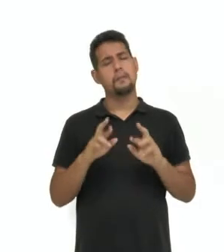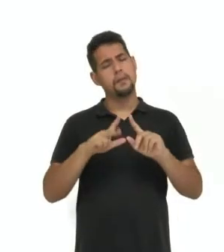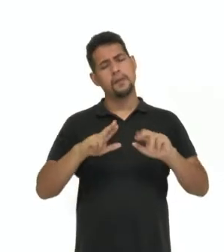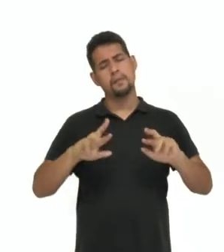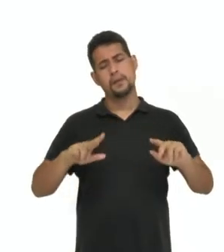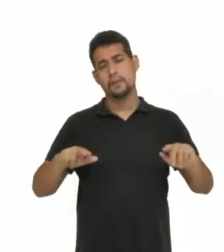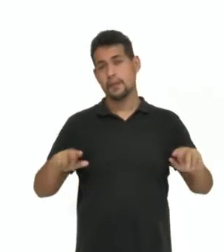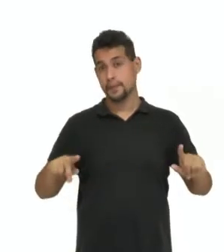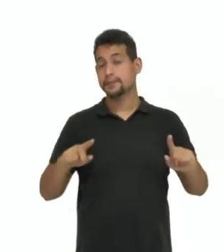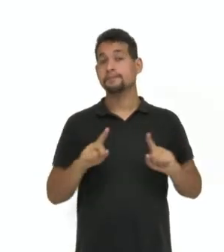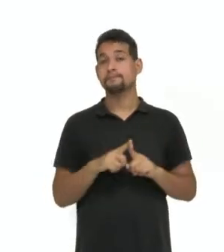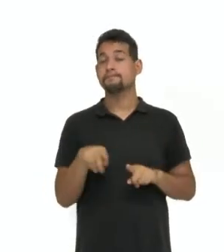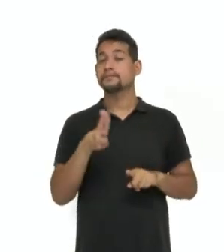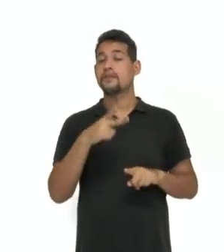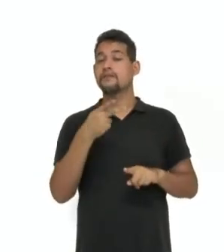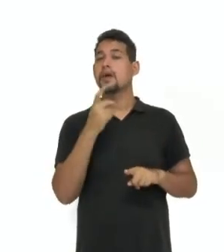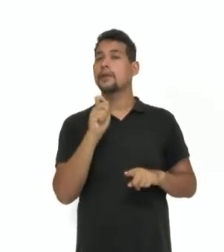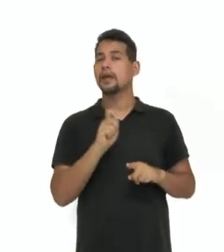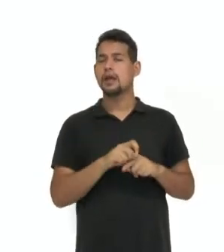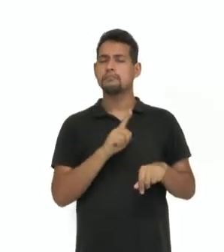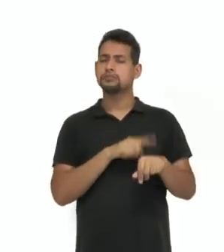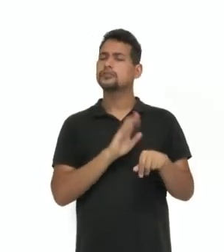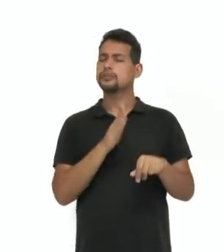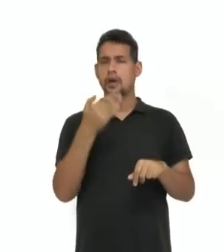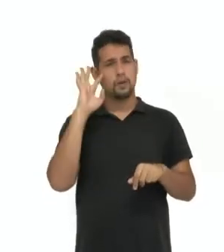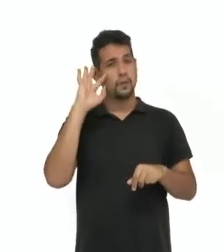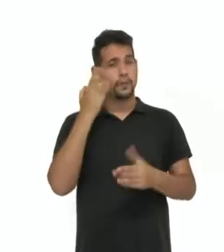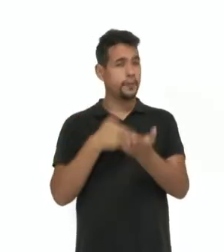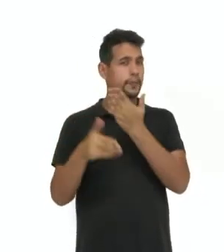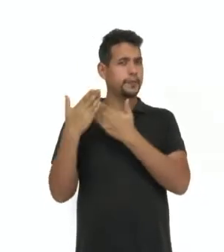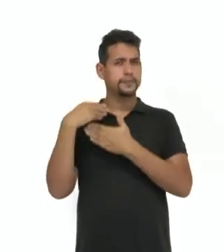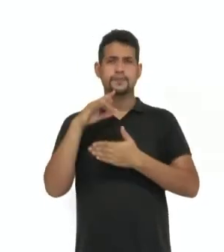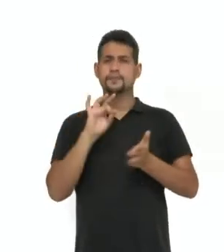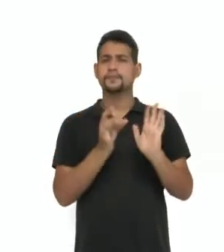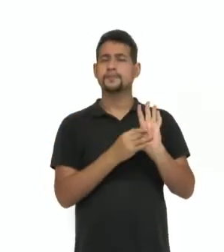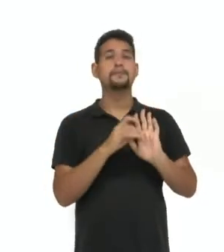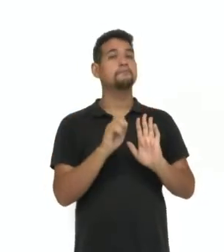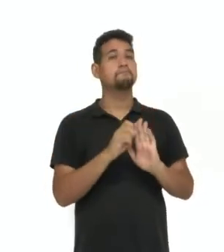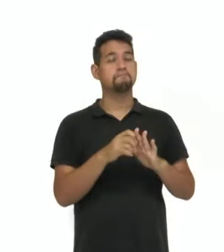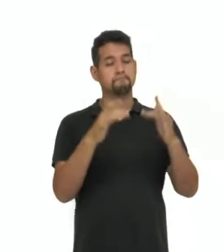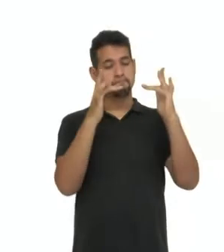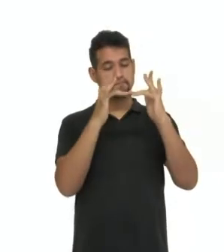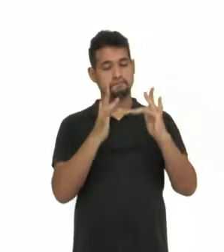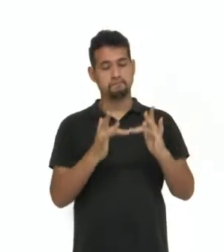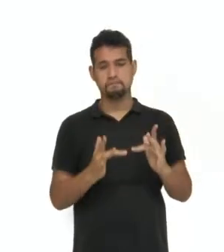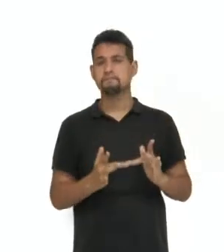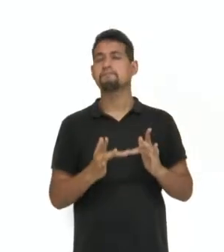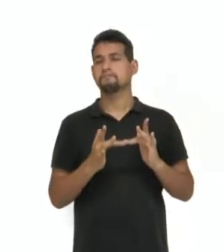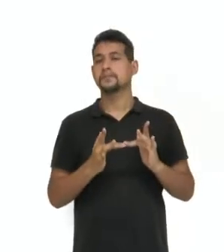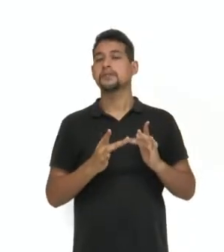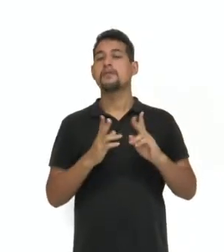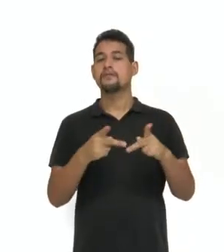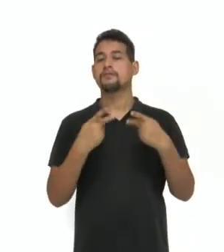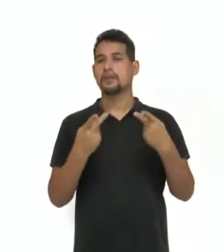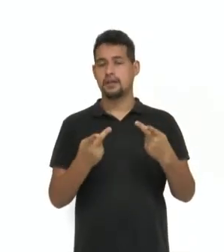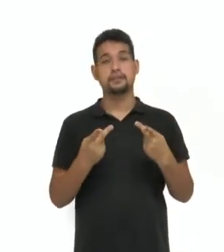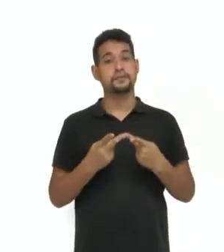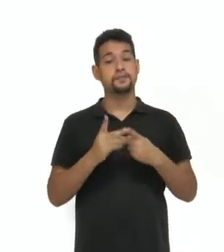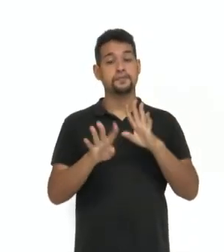para señalar en qué momento del pasado se realizaron los hechos de los que se hablan.